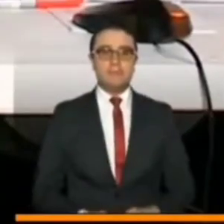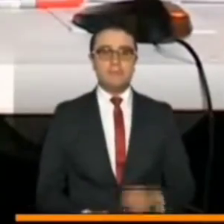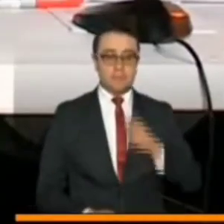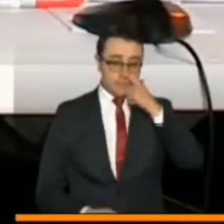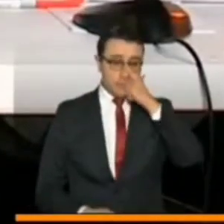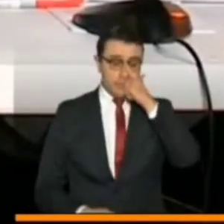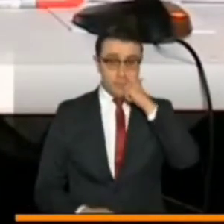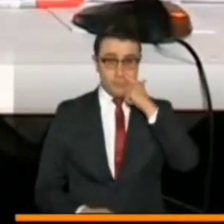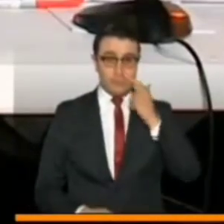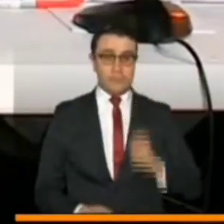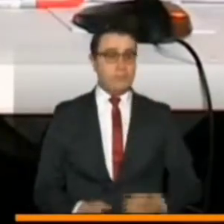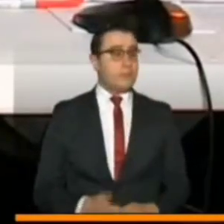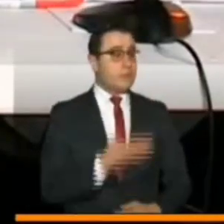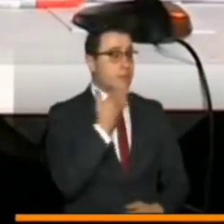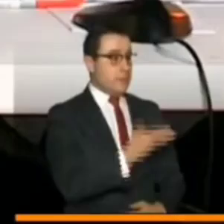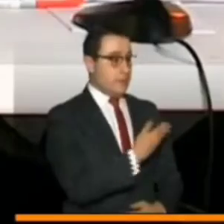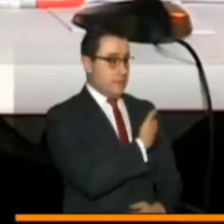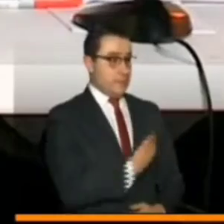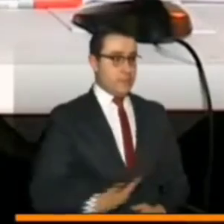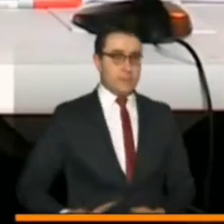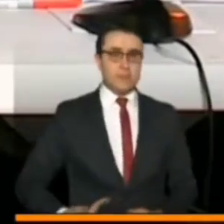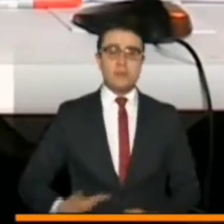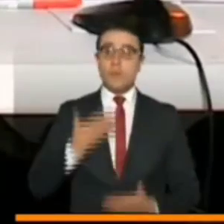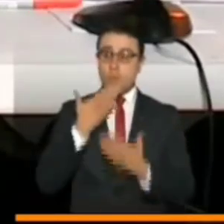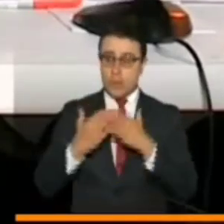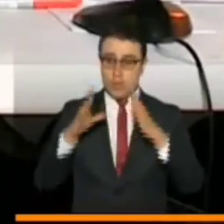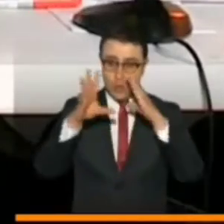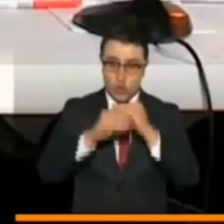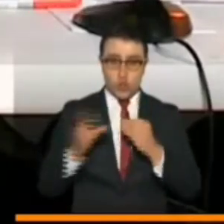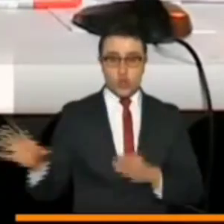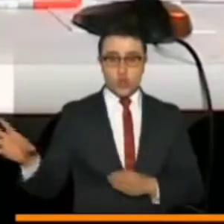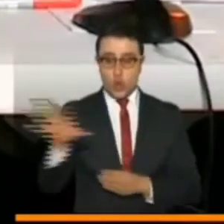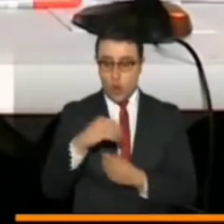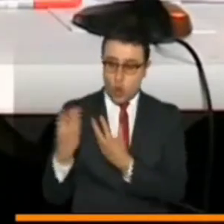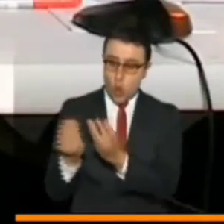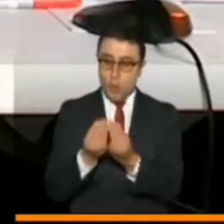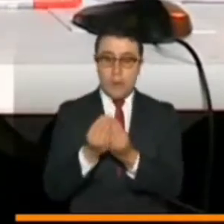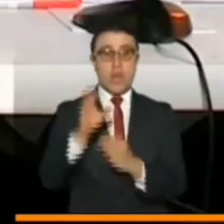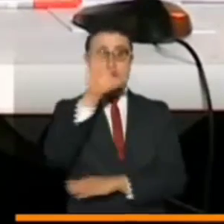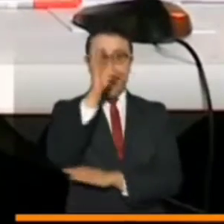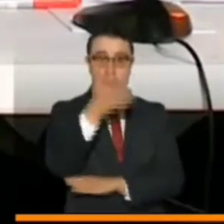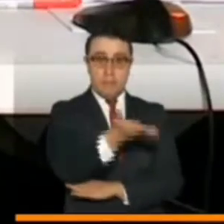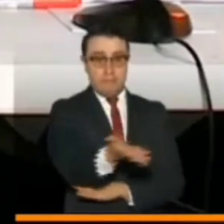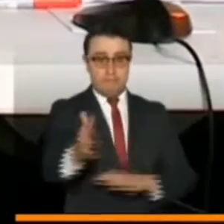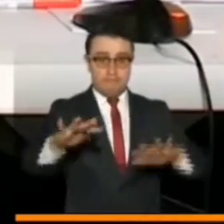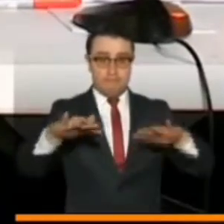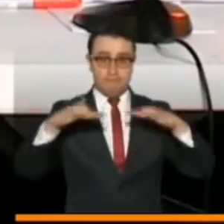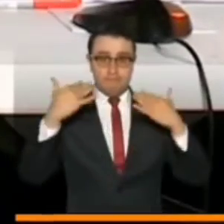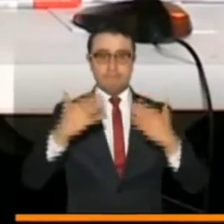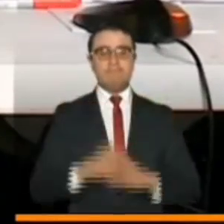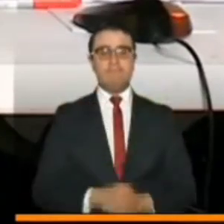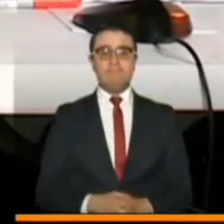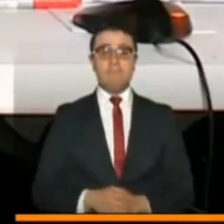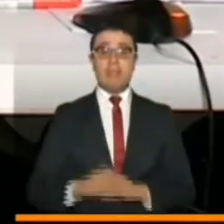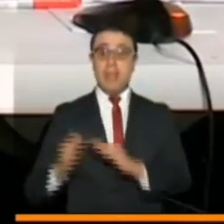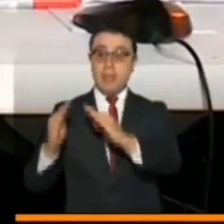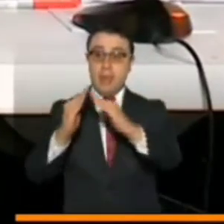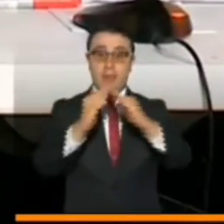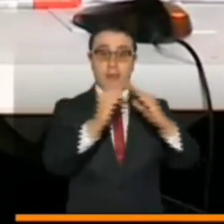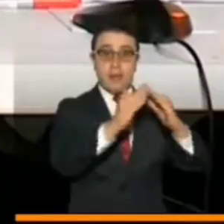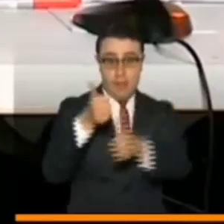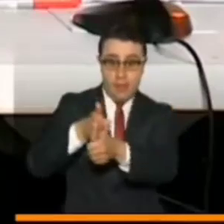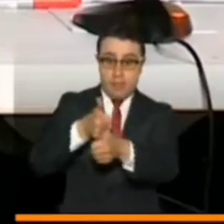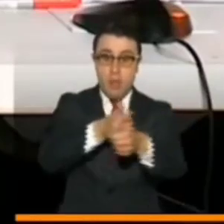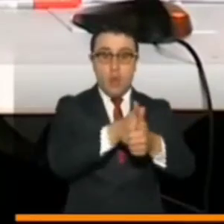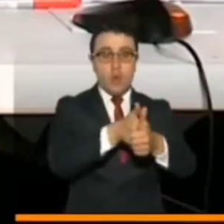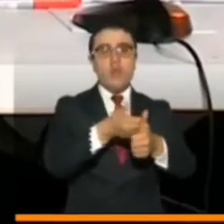presidente. Con las buenas noches para usted, para todos los compañeros y para todos los colombianos. Muchas bendiciones en cada uno de sus hogares.